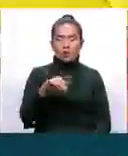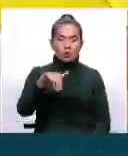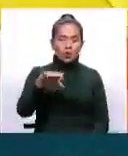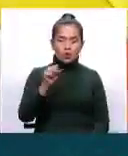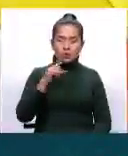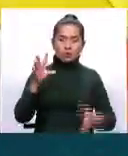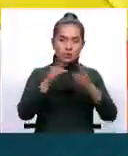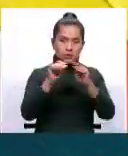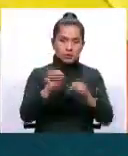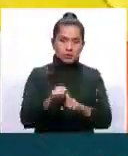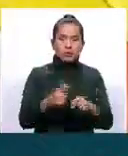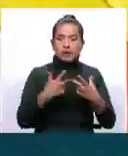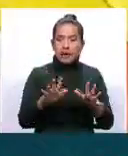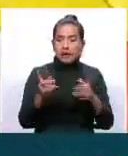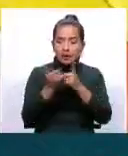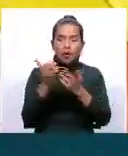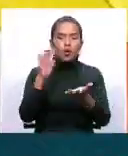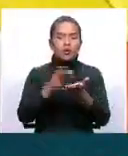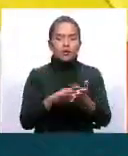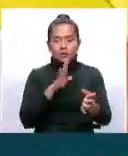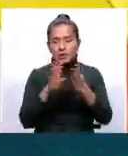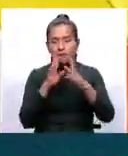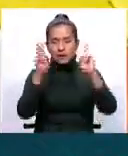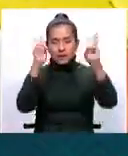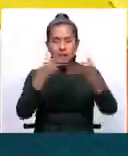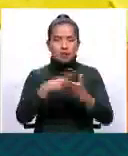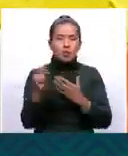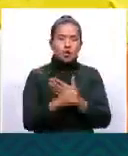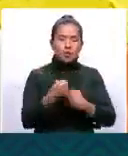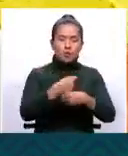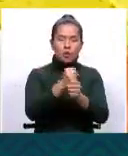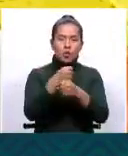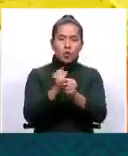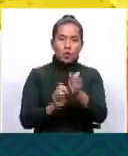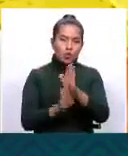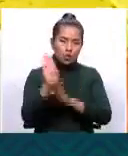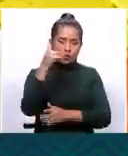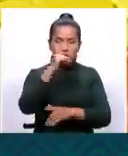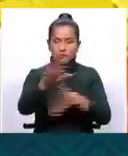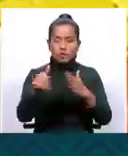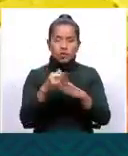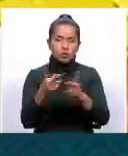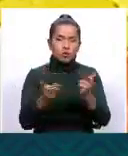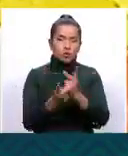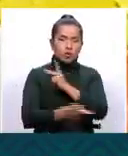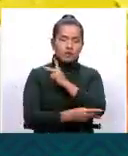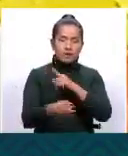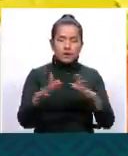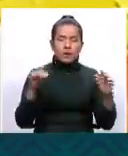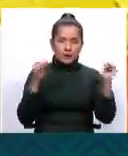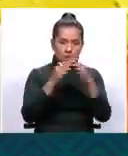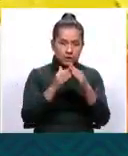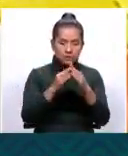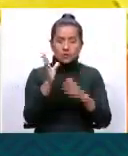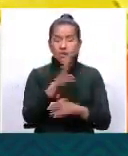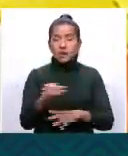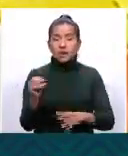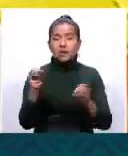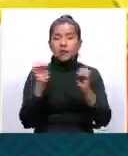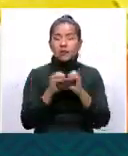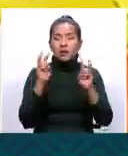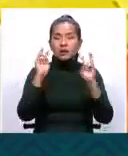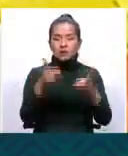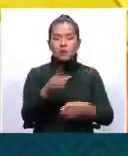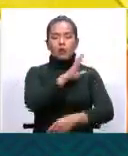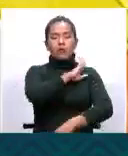y ahí se ha tratado nuevamente proyectos productivos para las provincias de La Paz y para fortalecer